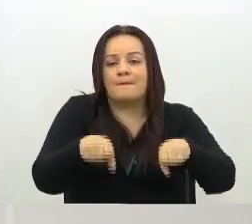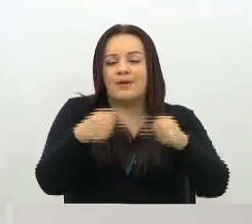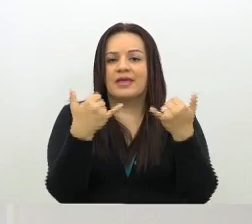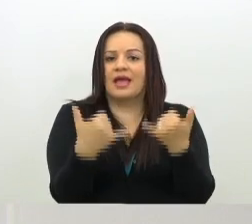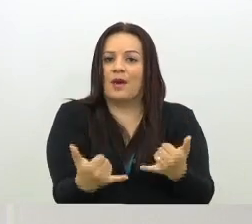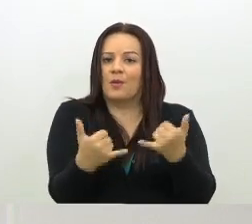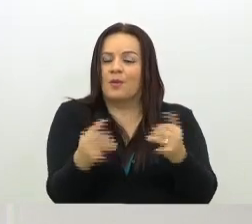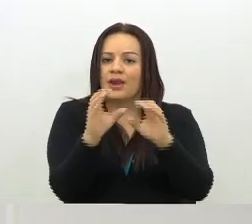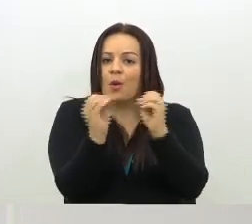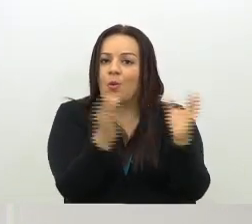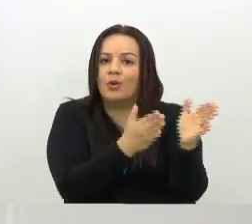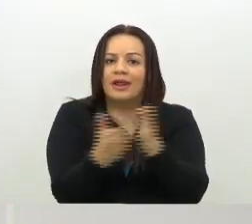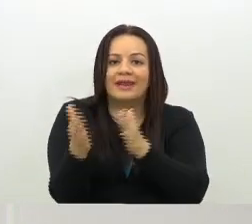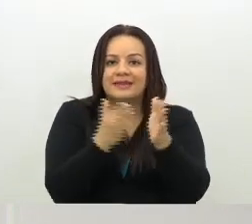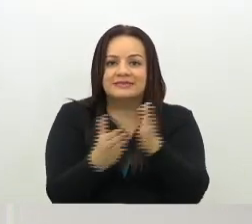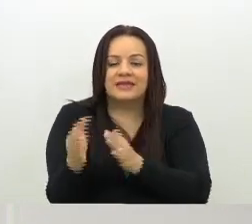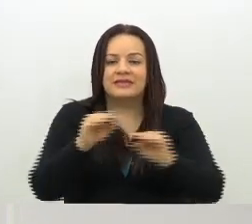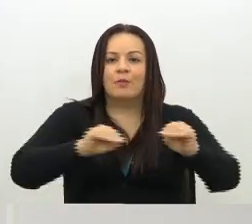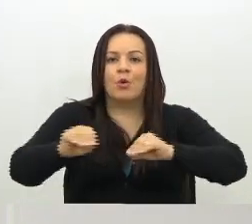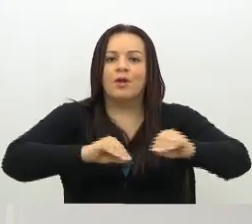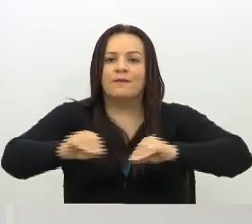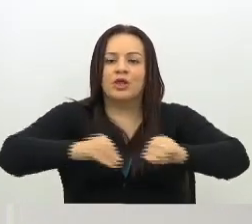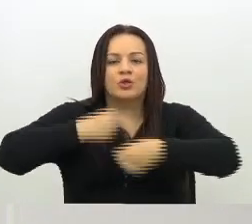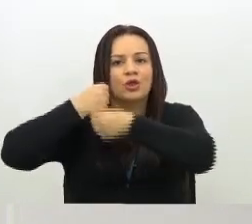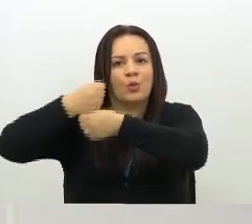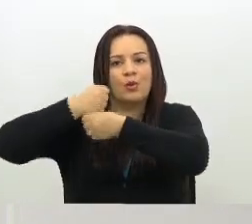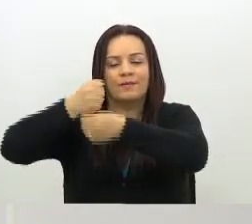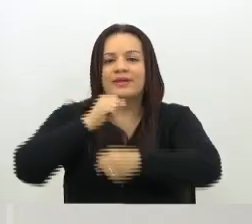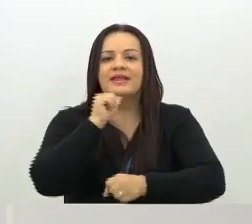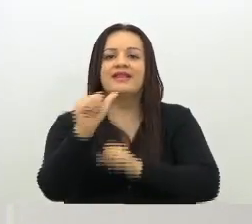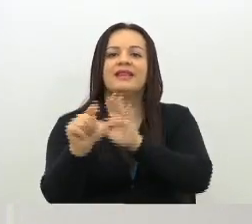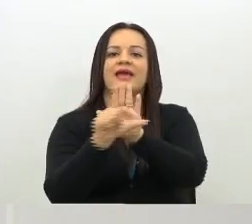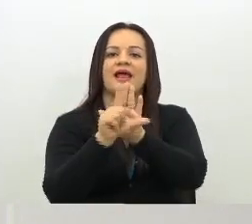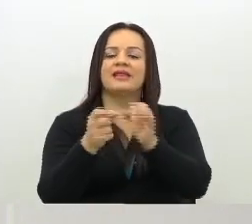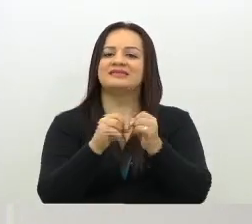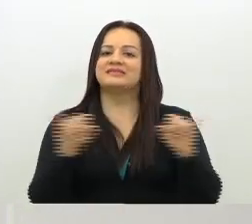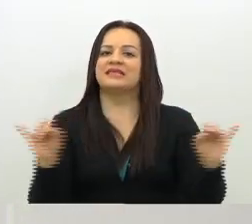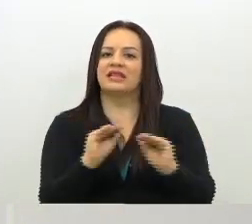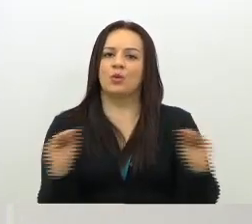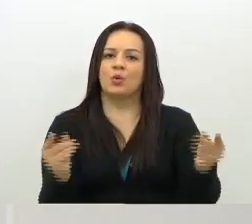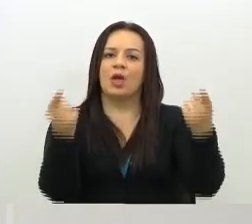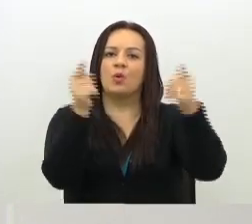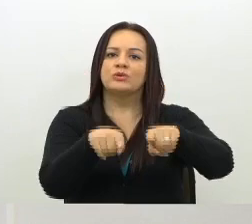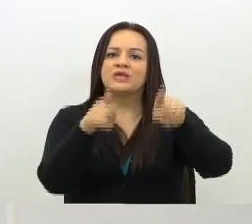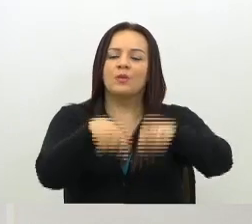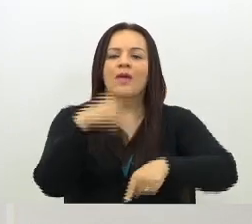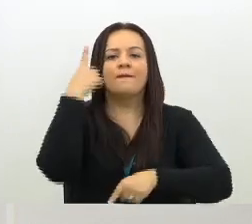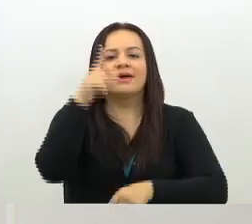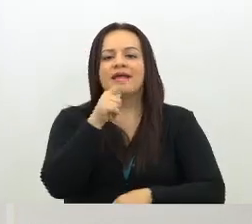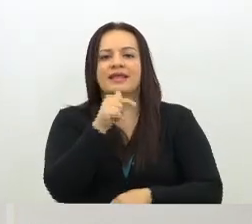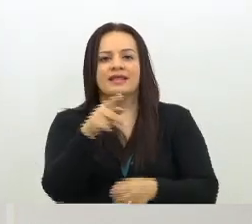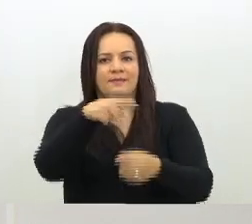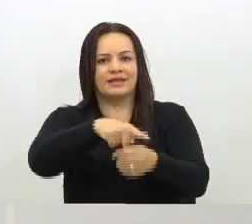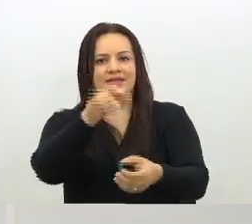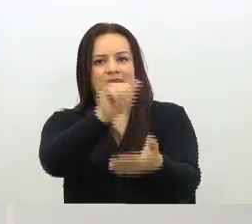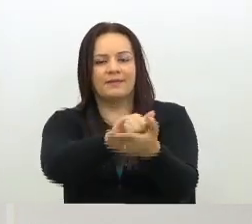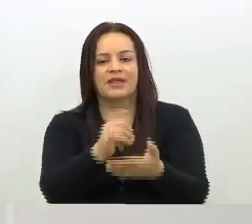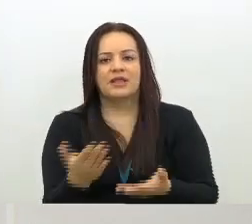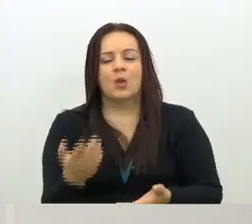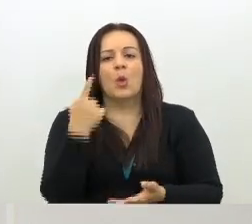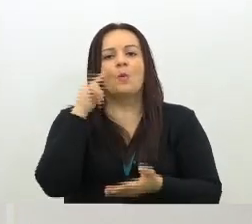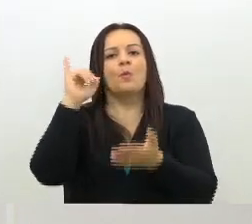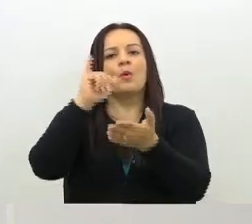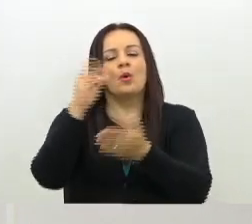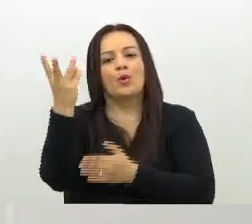ahora organizarse movimientos de huelga ilegales sin ninguna consecuencia para quienes participen de este, por